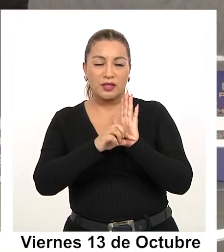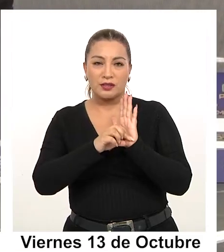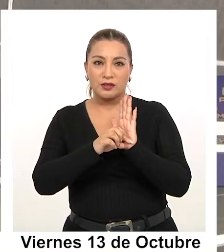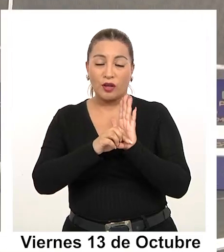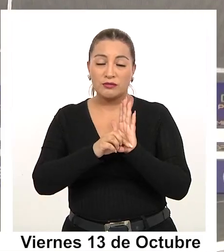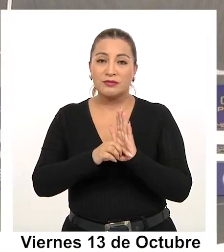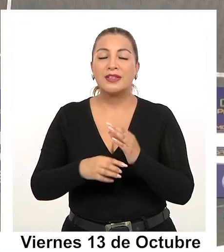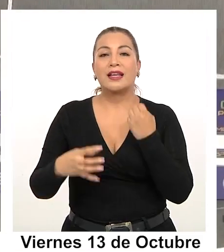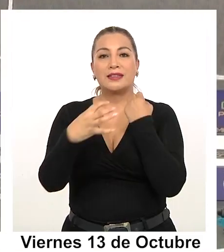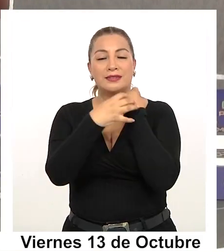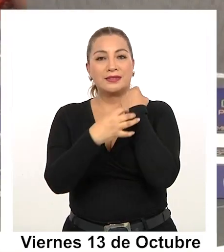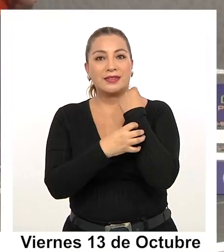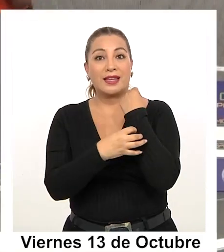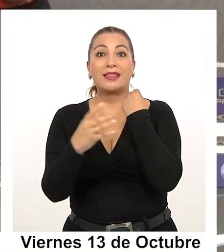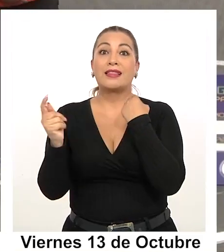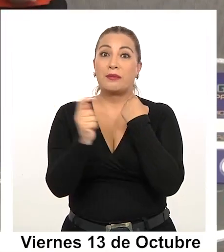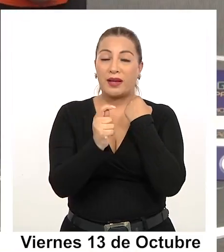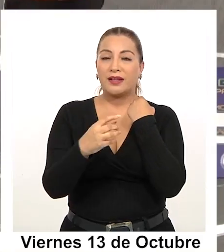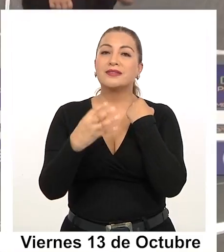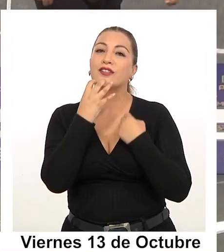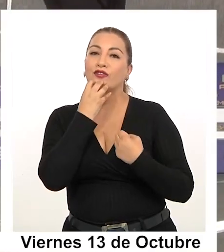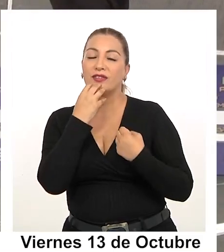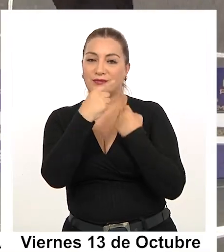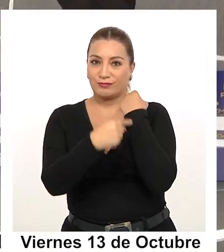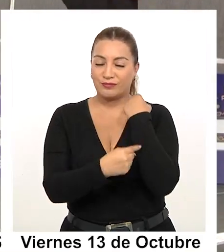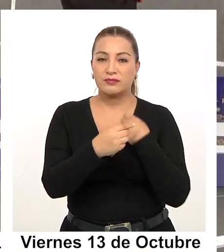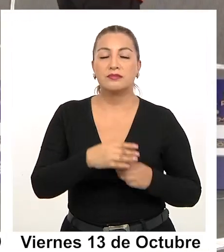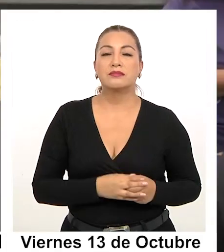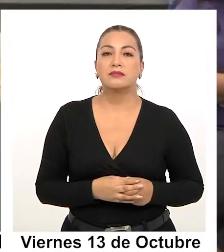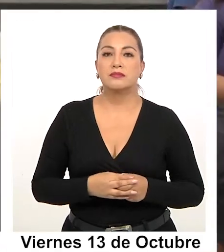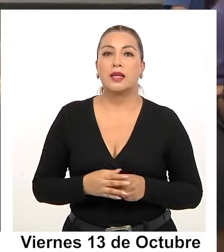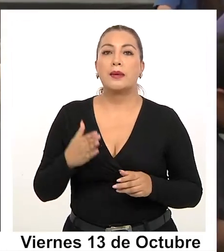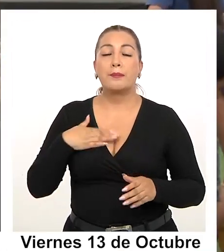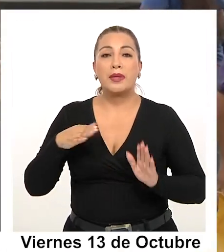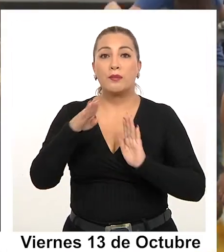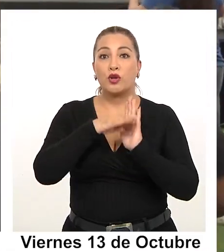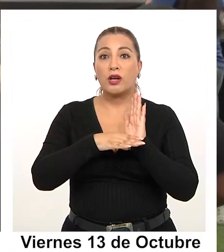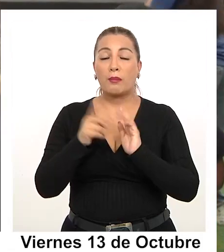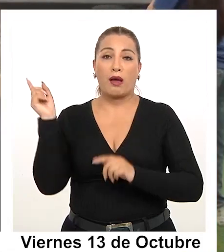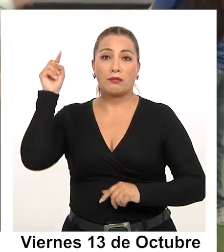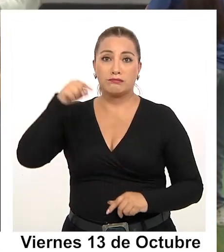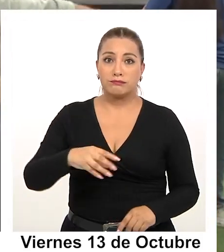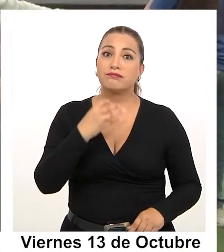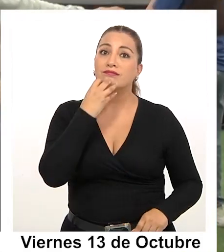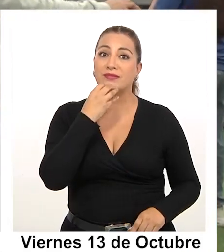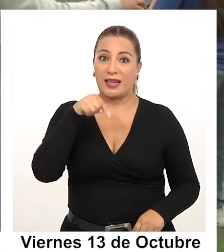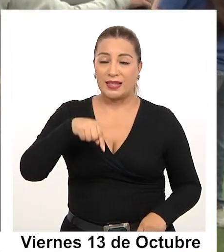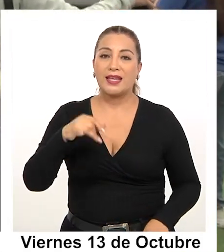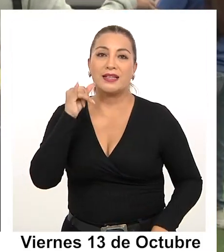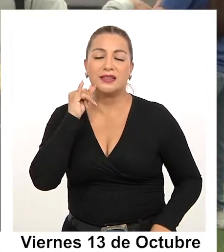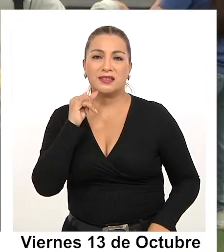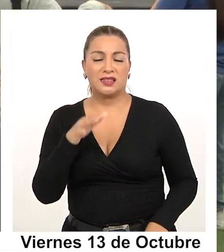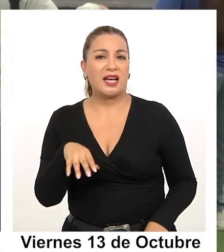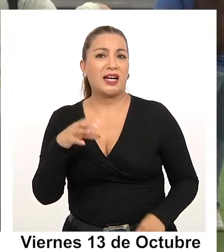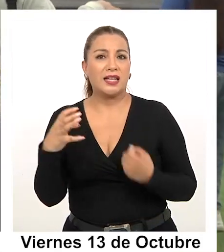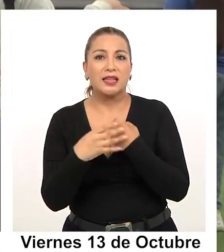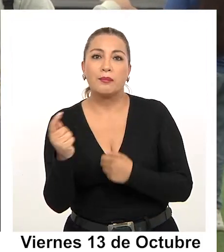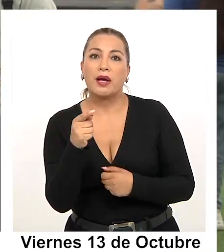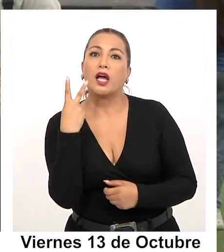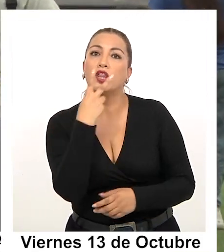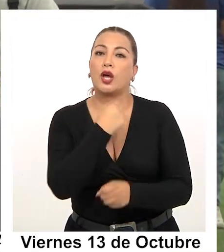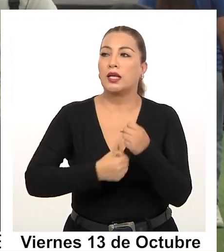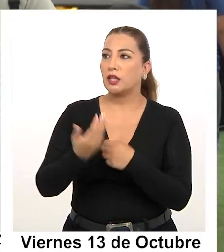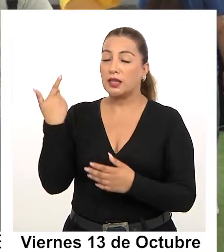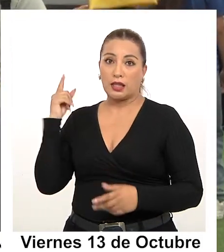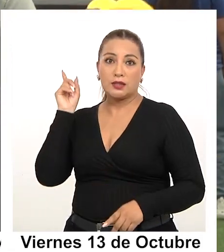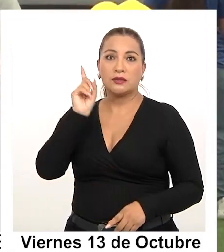de Antofagasta y Tarapacá. Nosotros llegamos con el programa desde Antofagasta a Tarapacá hace 2 años y este programa